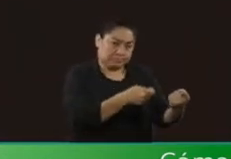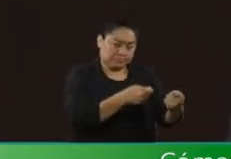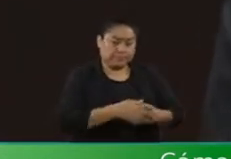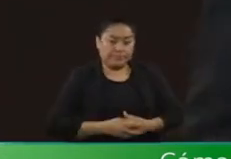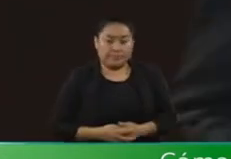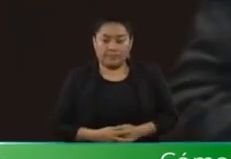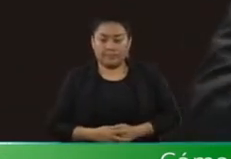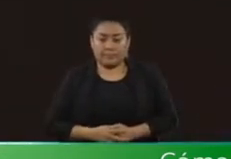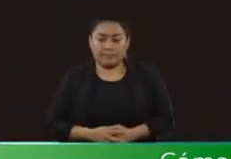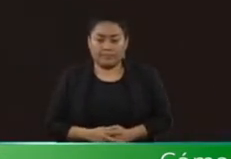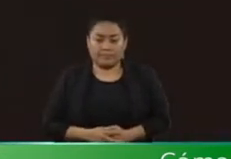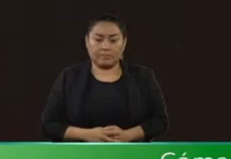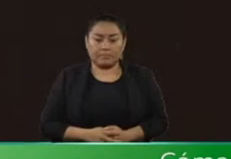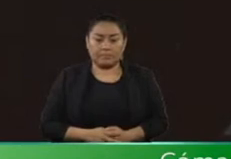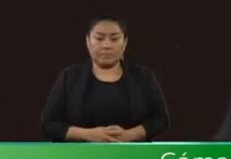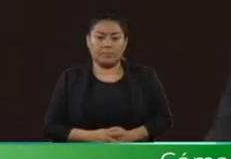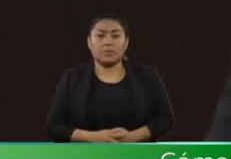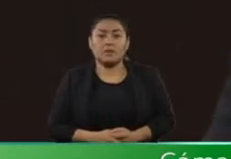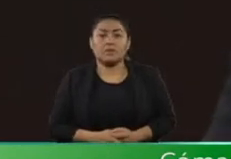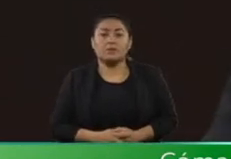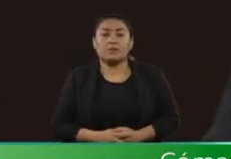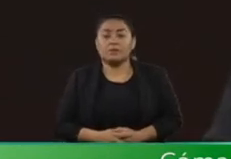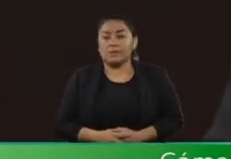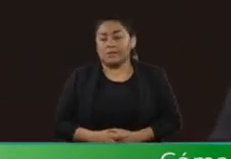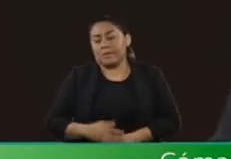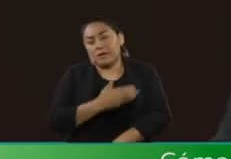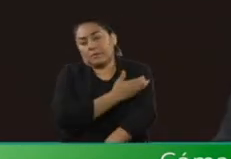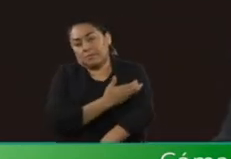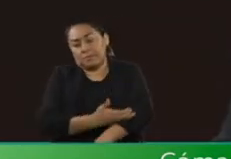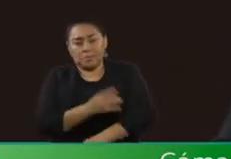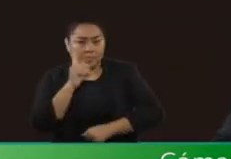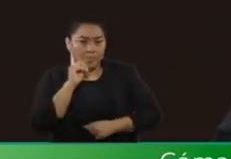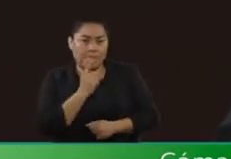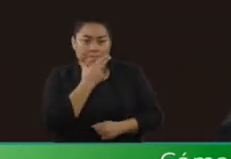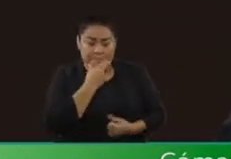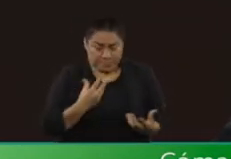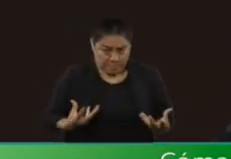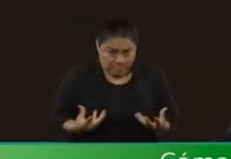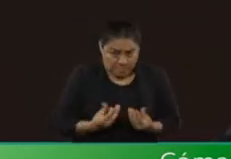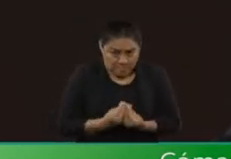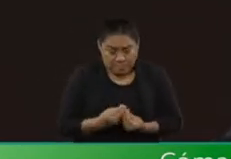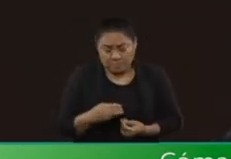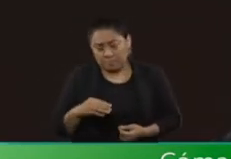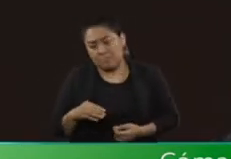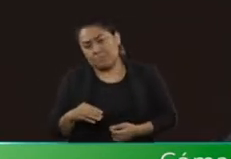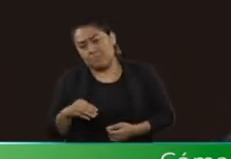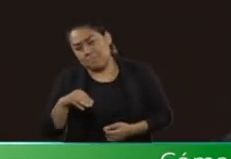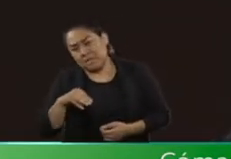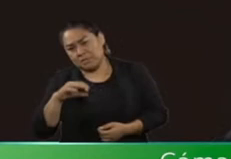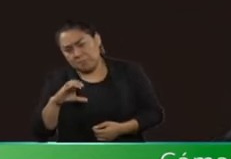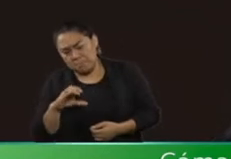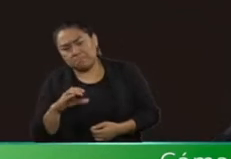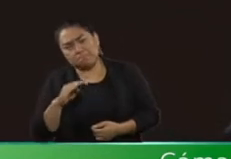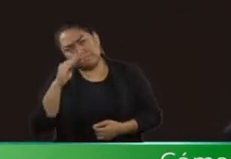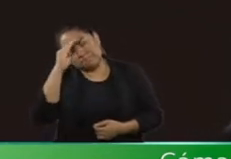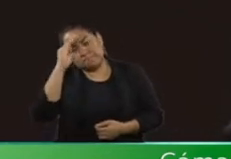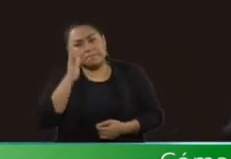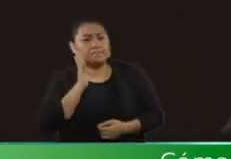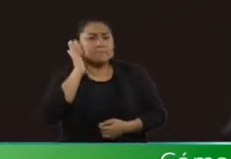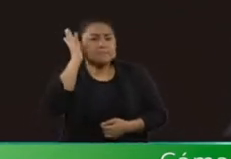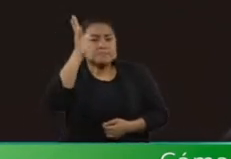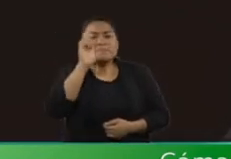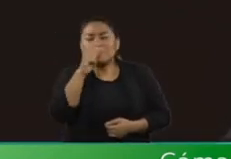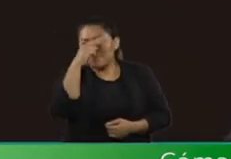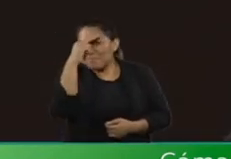presidenta. Compañeras y compañeros, en la bancada naranja vamos por la construcción de un México de iguales. Por